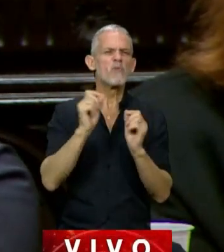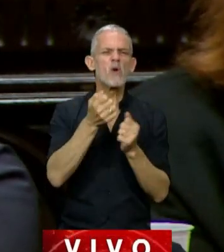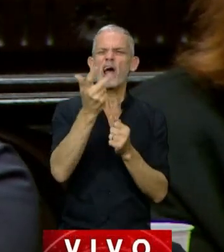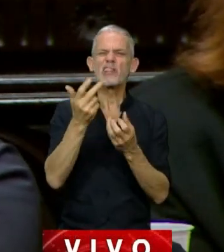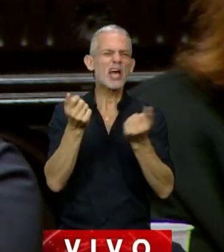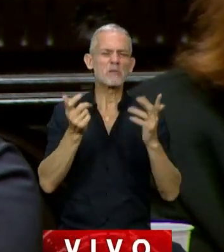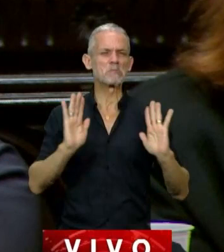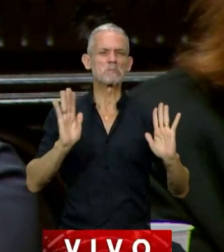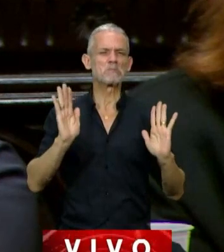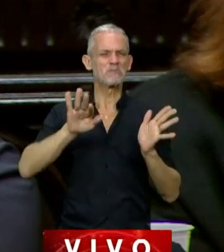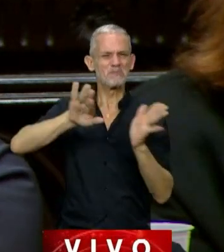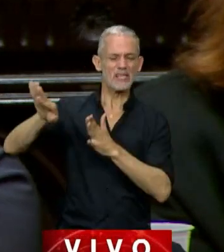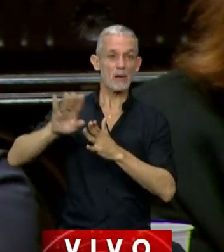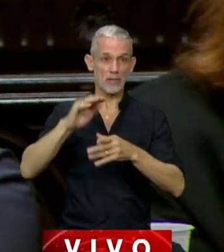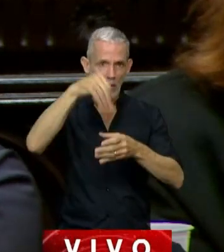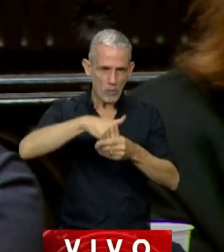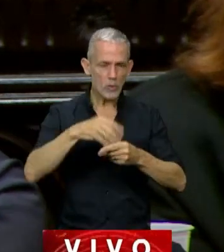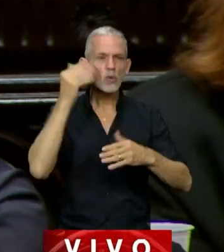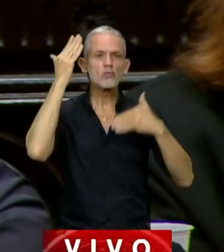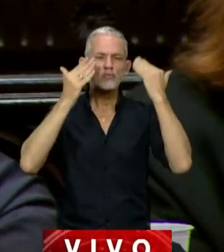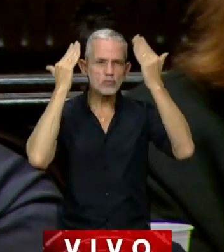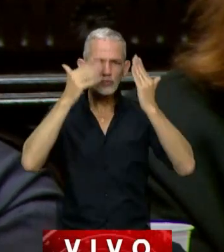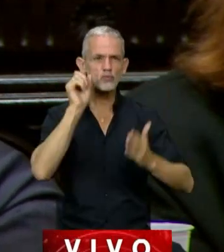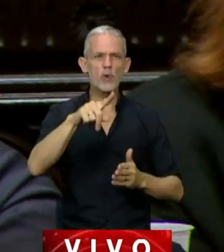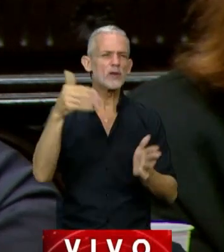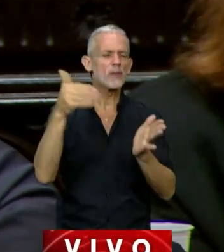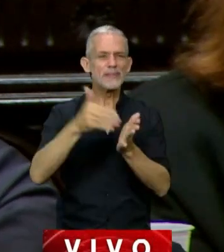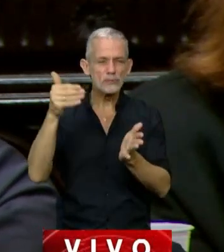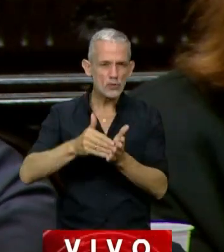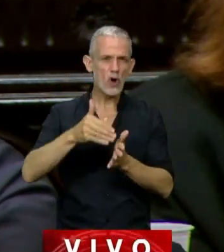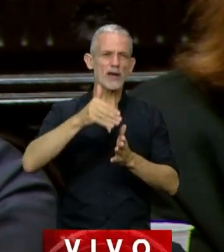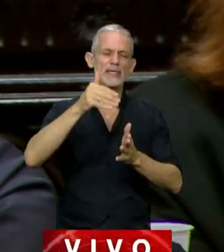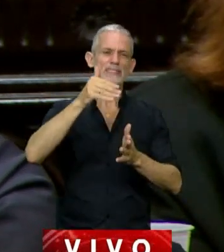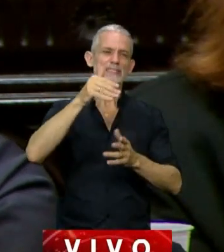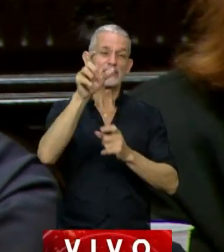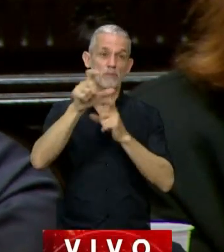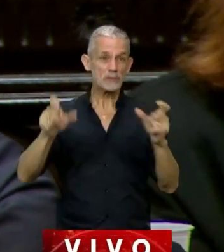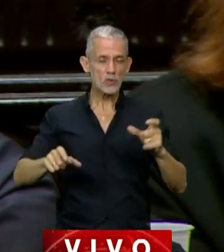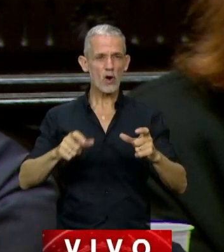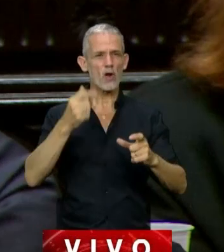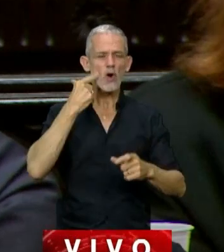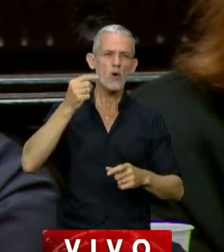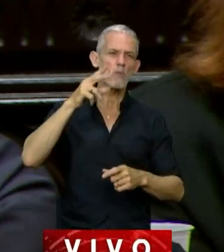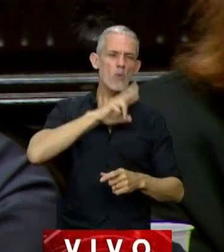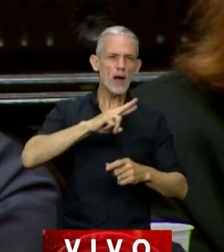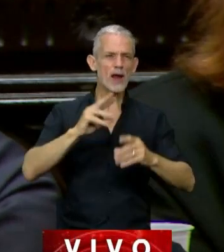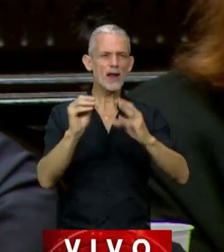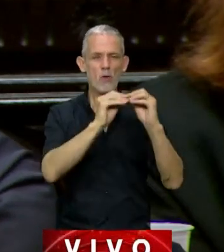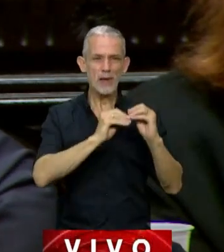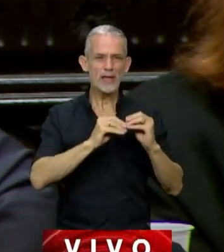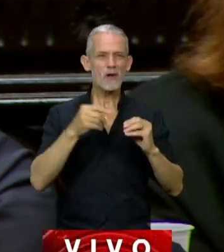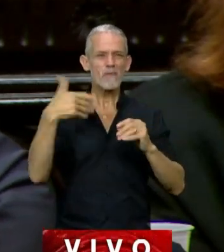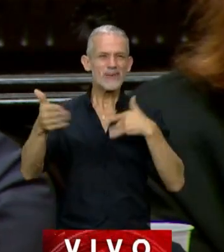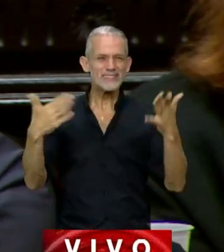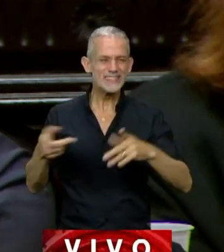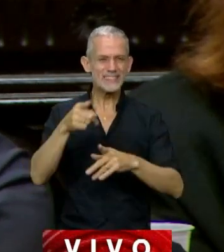números, para acompañar los sueños de millones de compañeros y compañeras, de vecinos